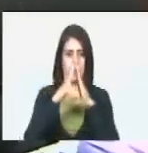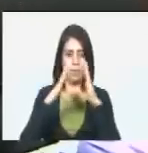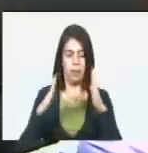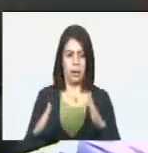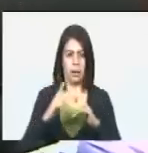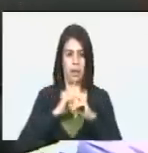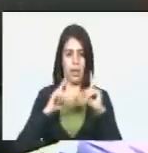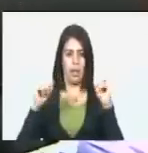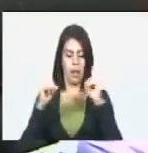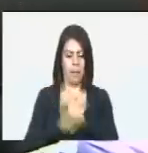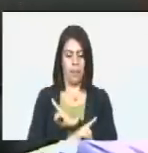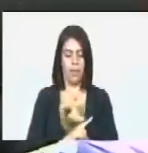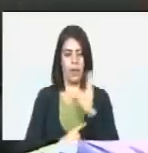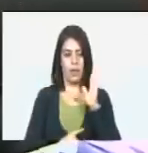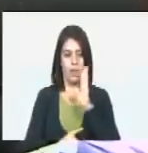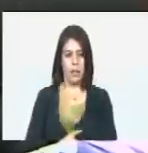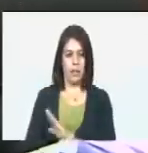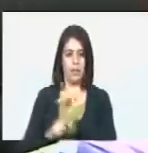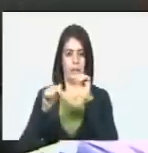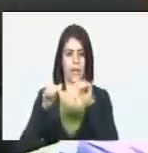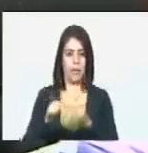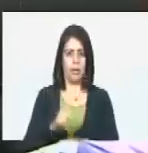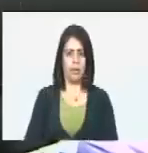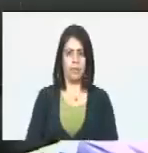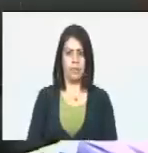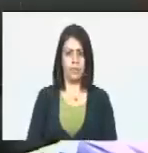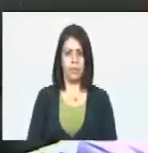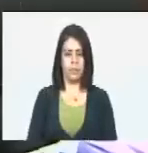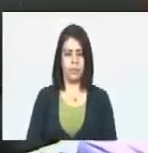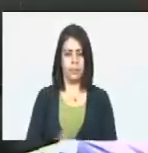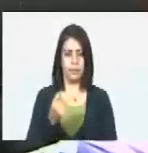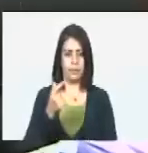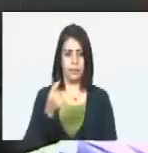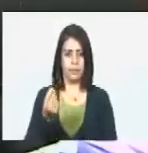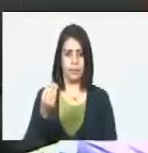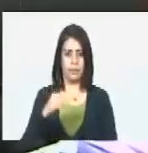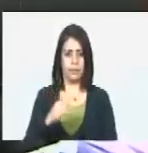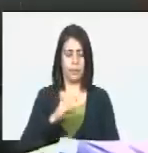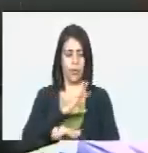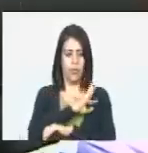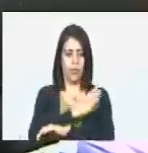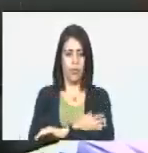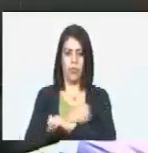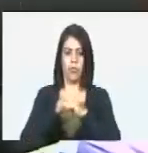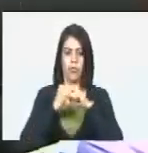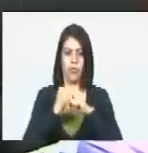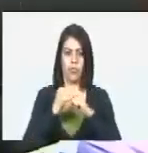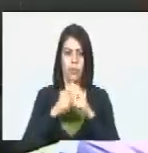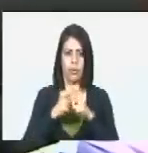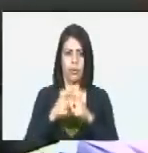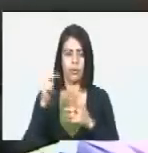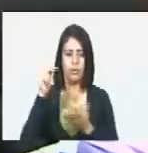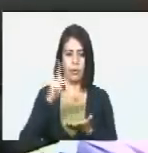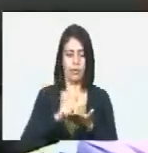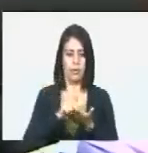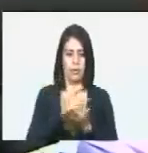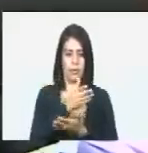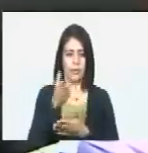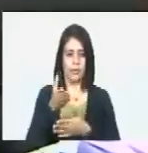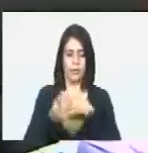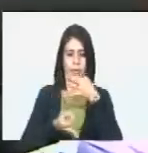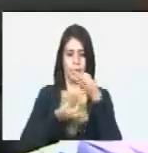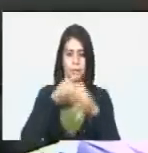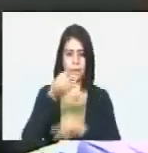y vine un poquito más reconfortada para dirigirme a ustedes y